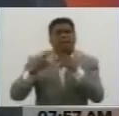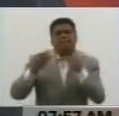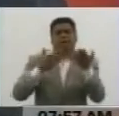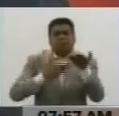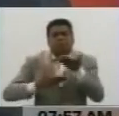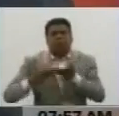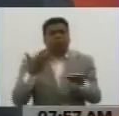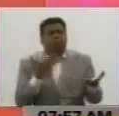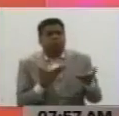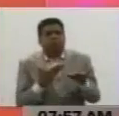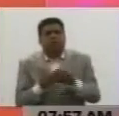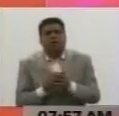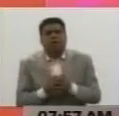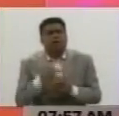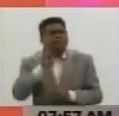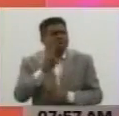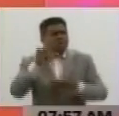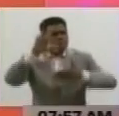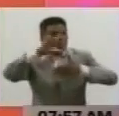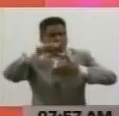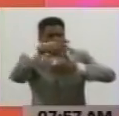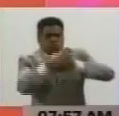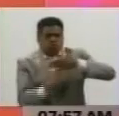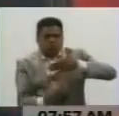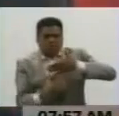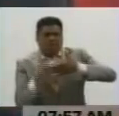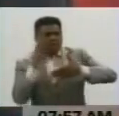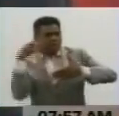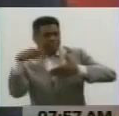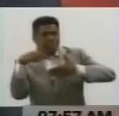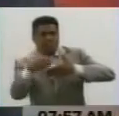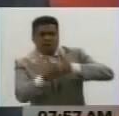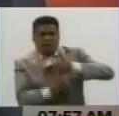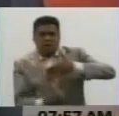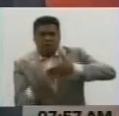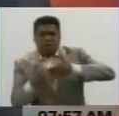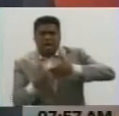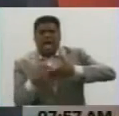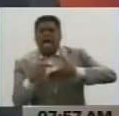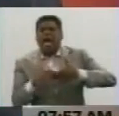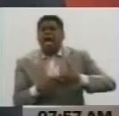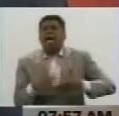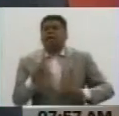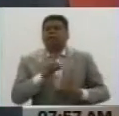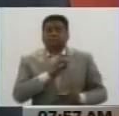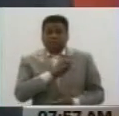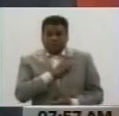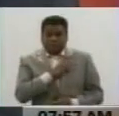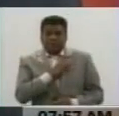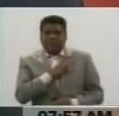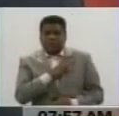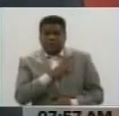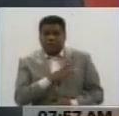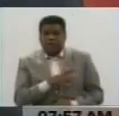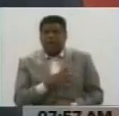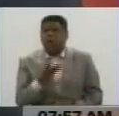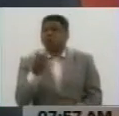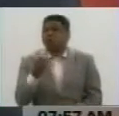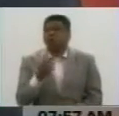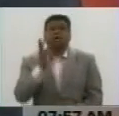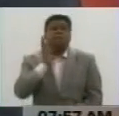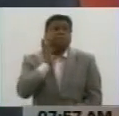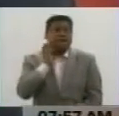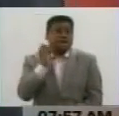hacia nuestra Sudamérica, hacia nosotros mismos. Y Chile tuvo gran experiencia en esta materia y ha tenido grandes retos y ha